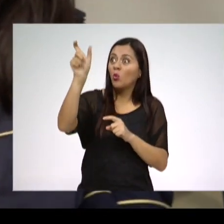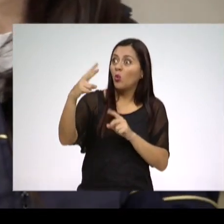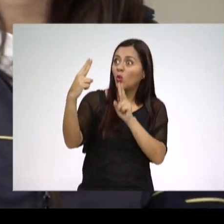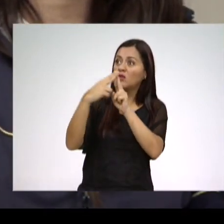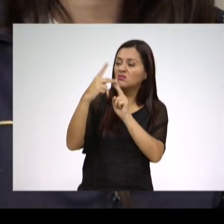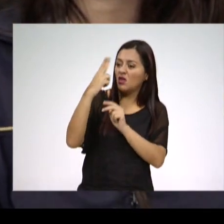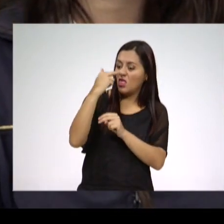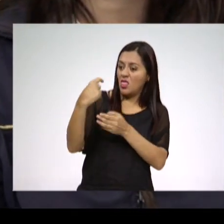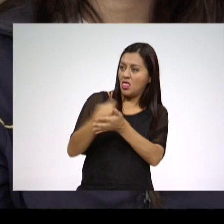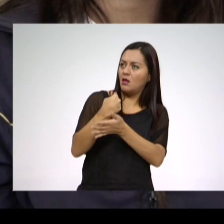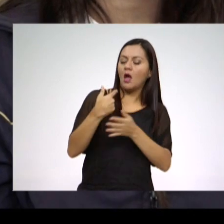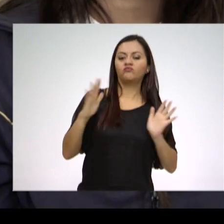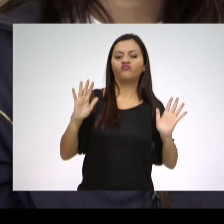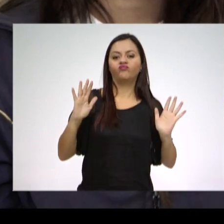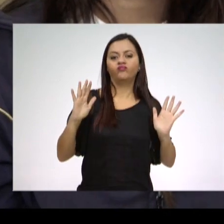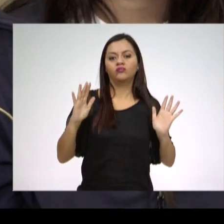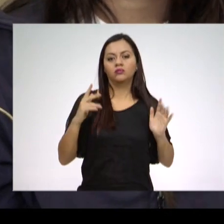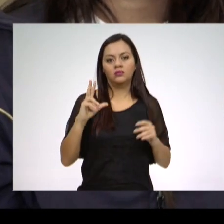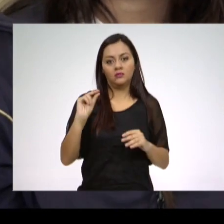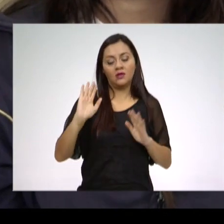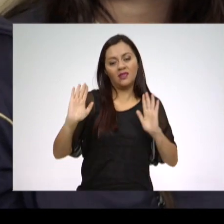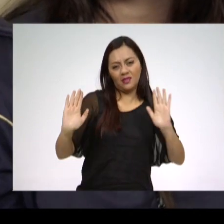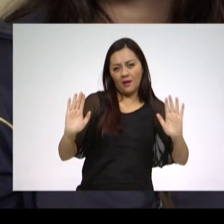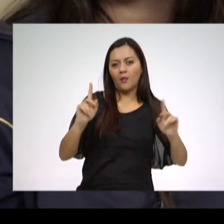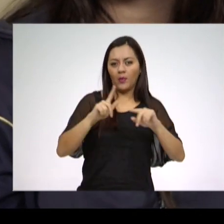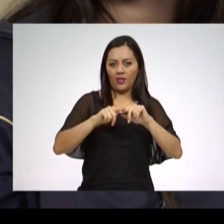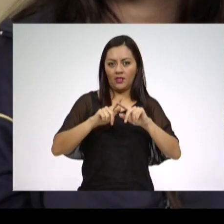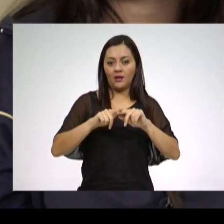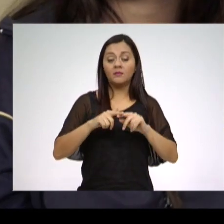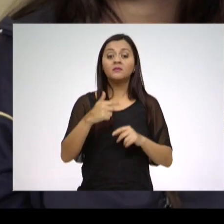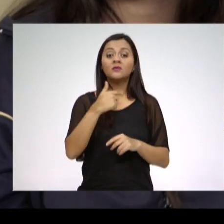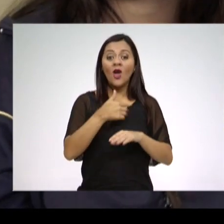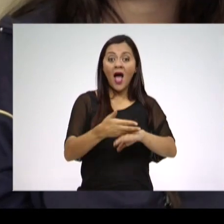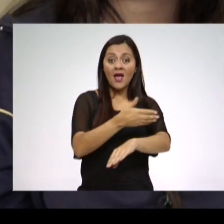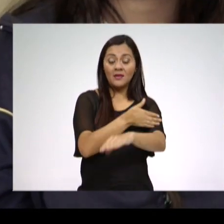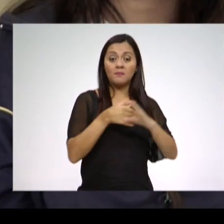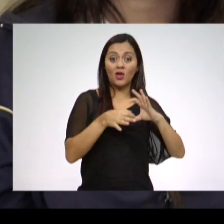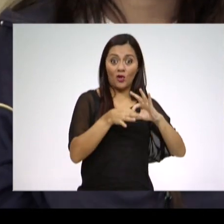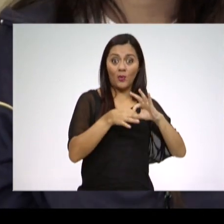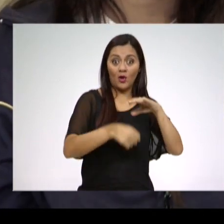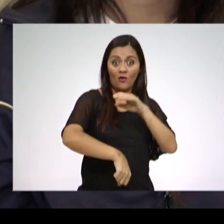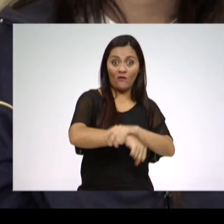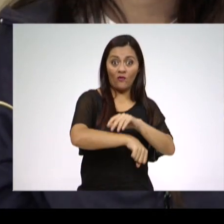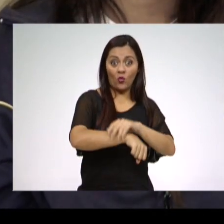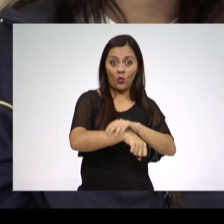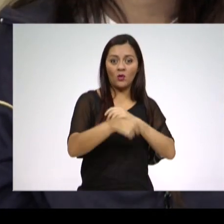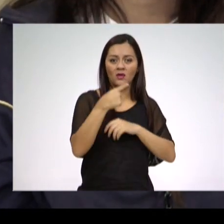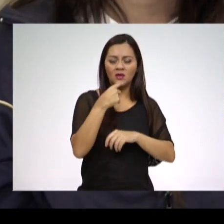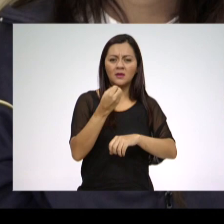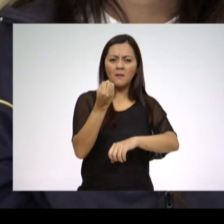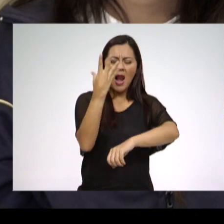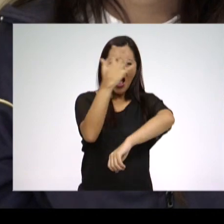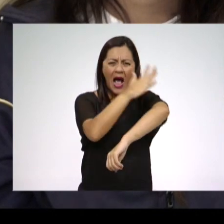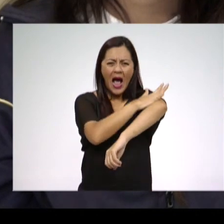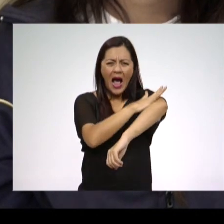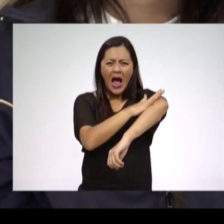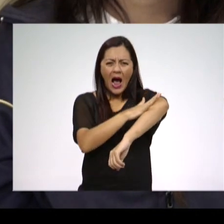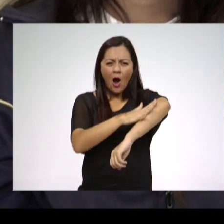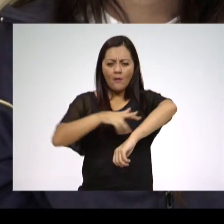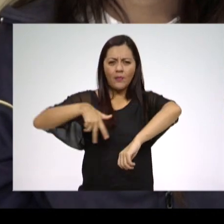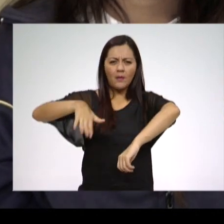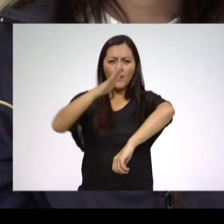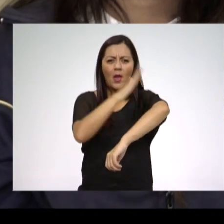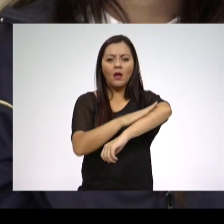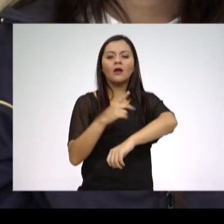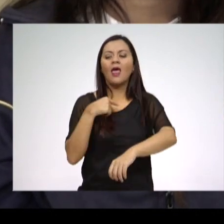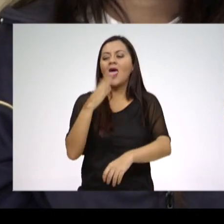un compañero en el fútbol y, o sea, él tenía las piernas demasiadas blancas, entonces parecían